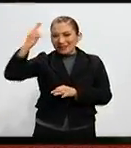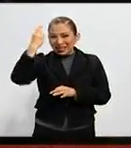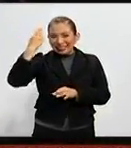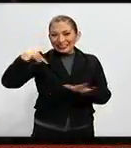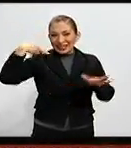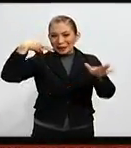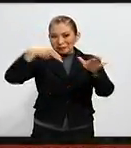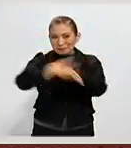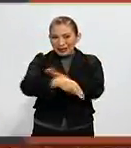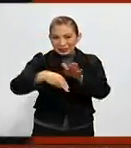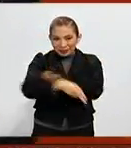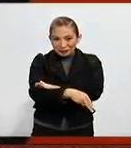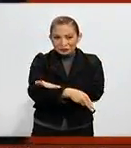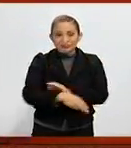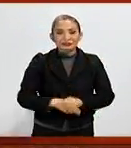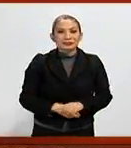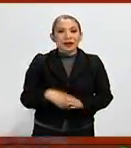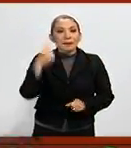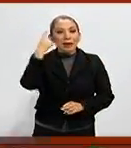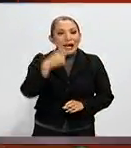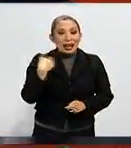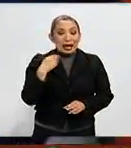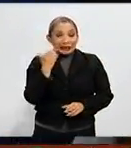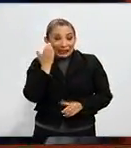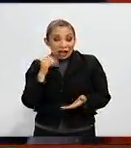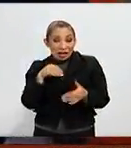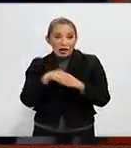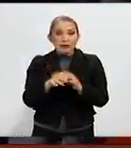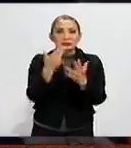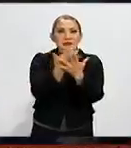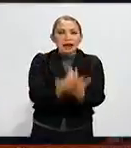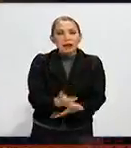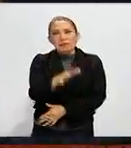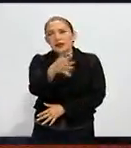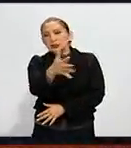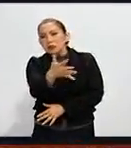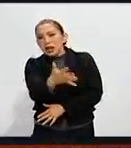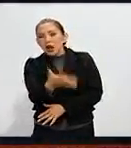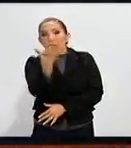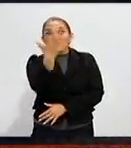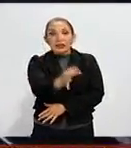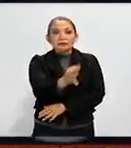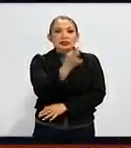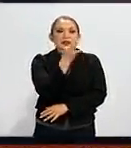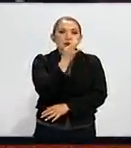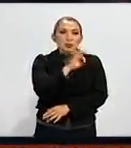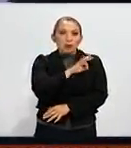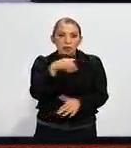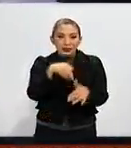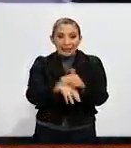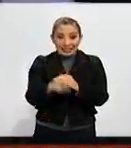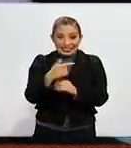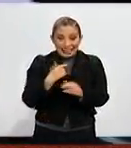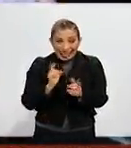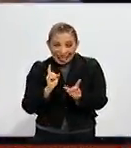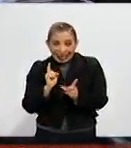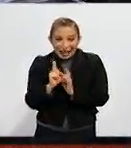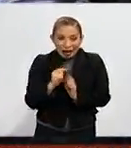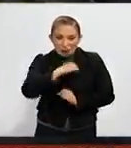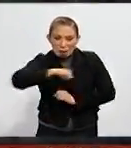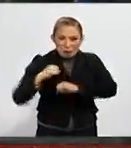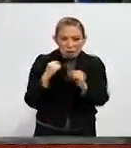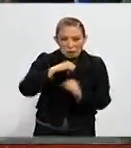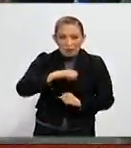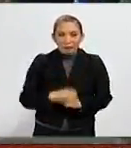de Transporte Colectivo Metro. Para abordarlo tuve que esperar aproximadamente 10 minutos y para ingresar en él tuve que